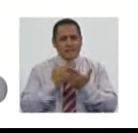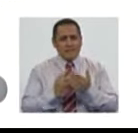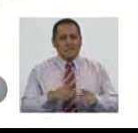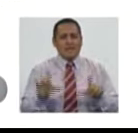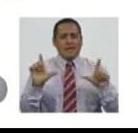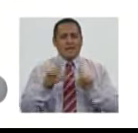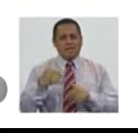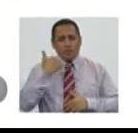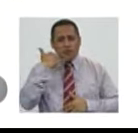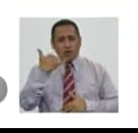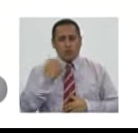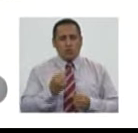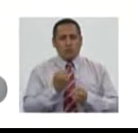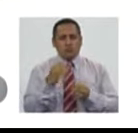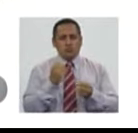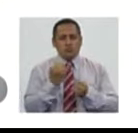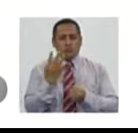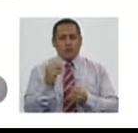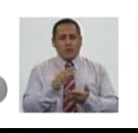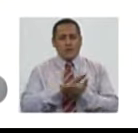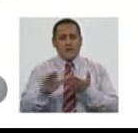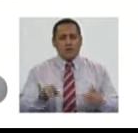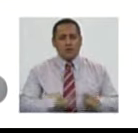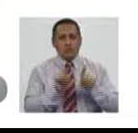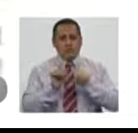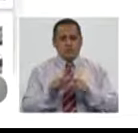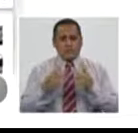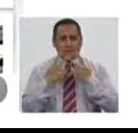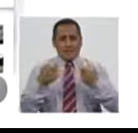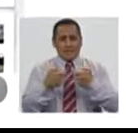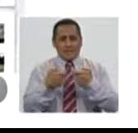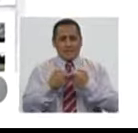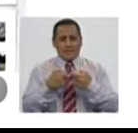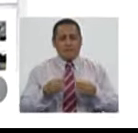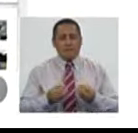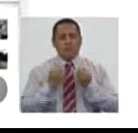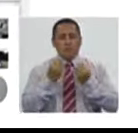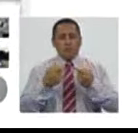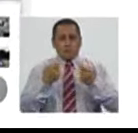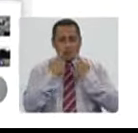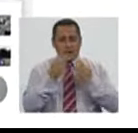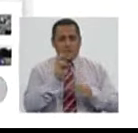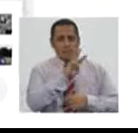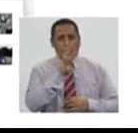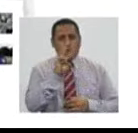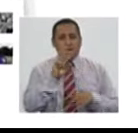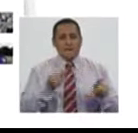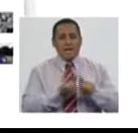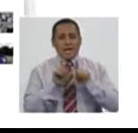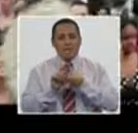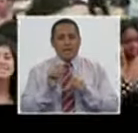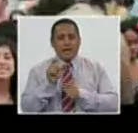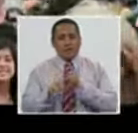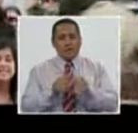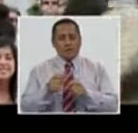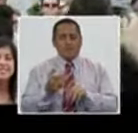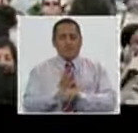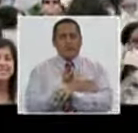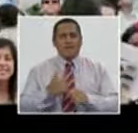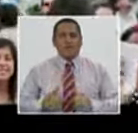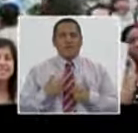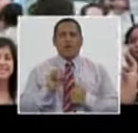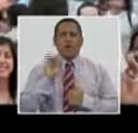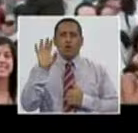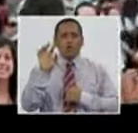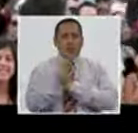a ella vía telefónica con números gratuitos o vía virtual esto es por su página web también los peruanos que